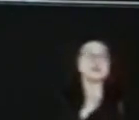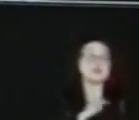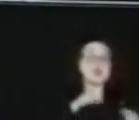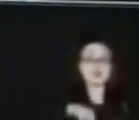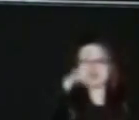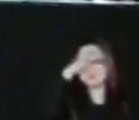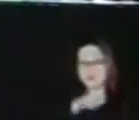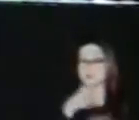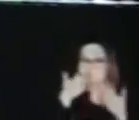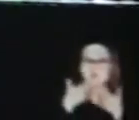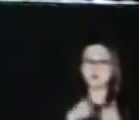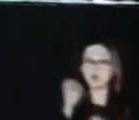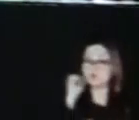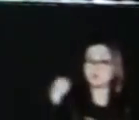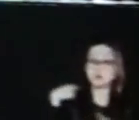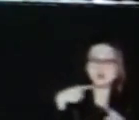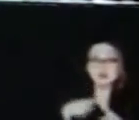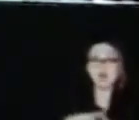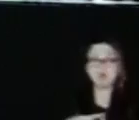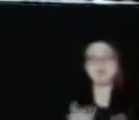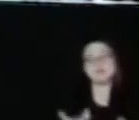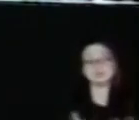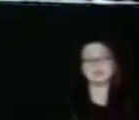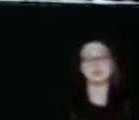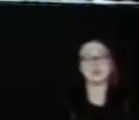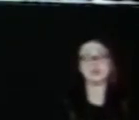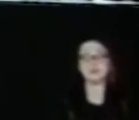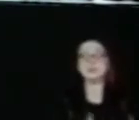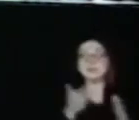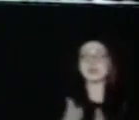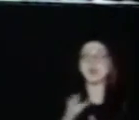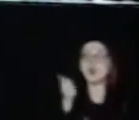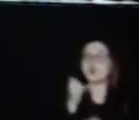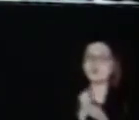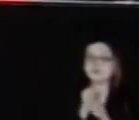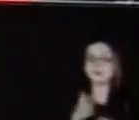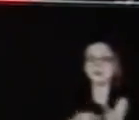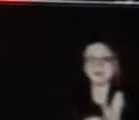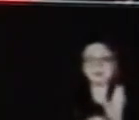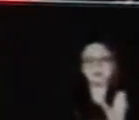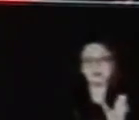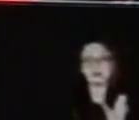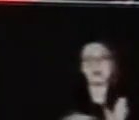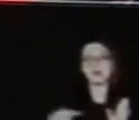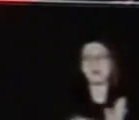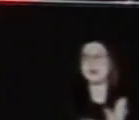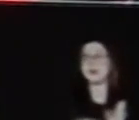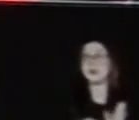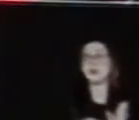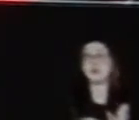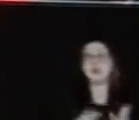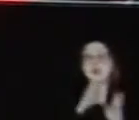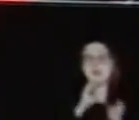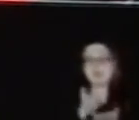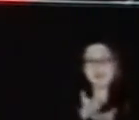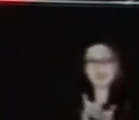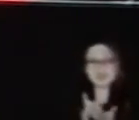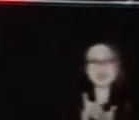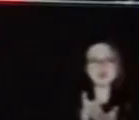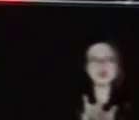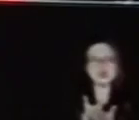país. Aquí agrego otros saldos de la política económica